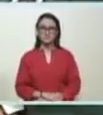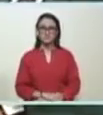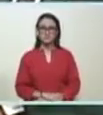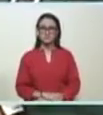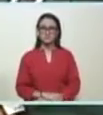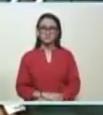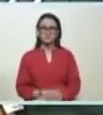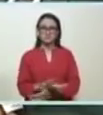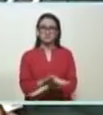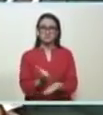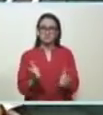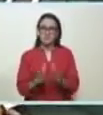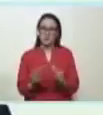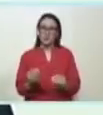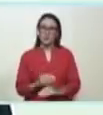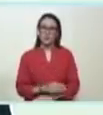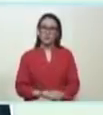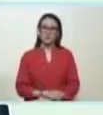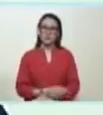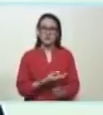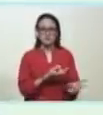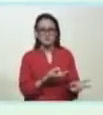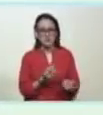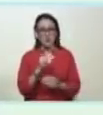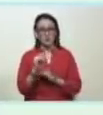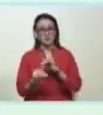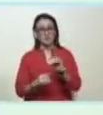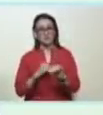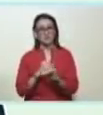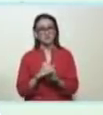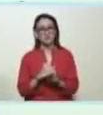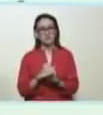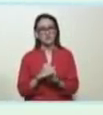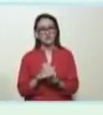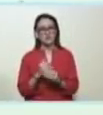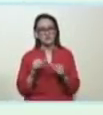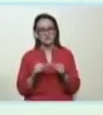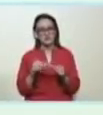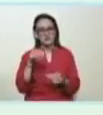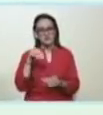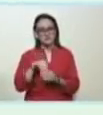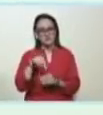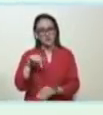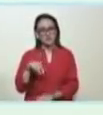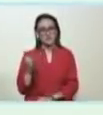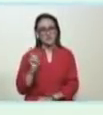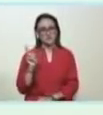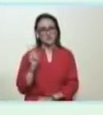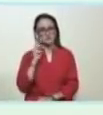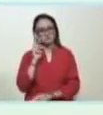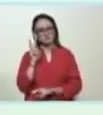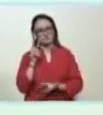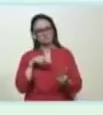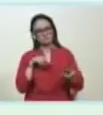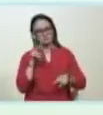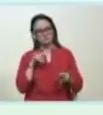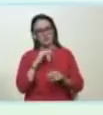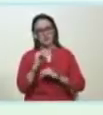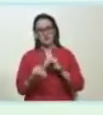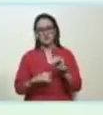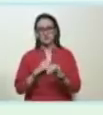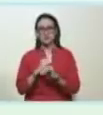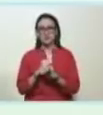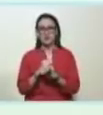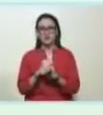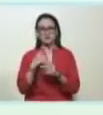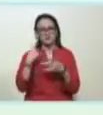Compatriotas presentes, invitados internacionales que aún permanece en el país, observadores internacionales